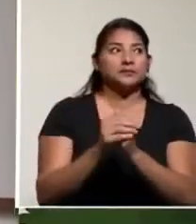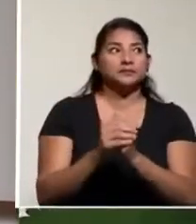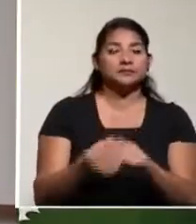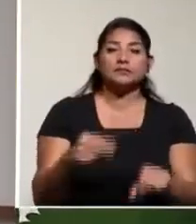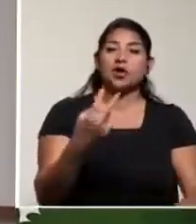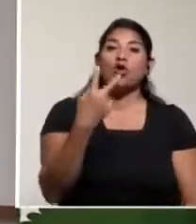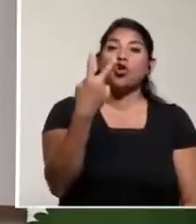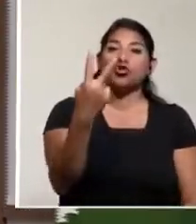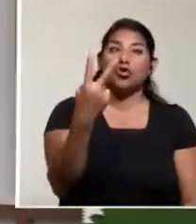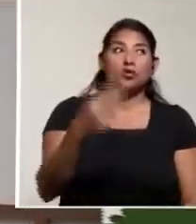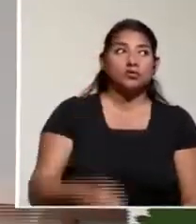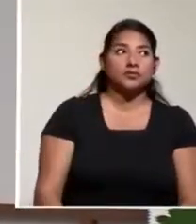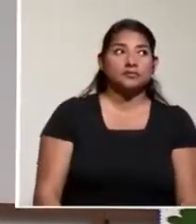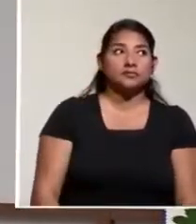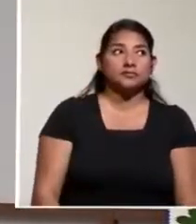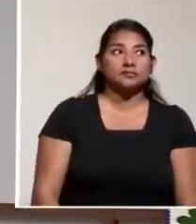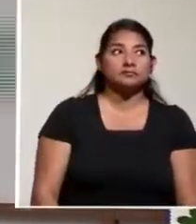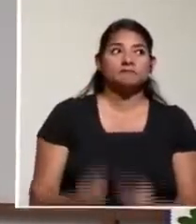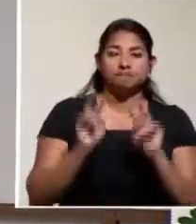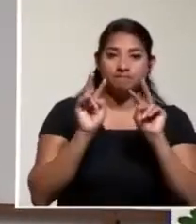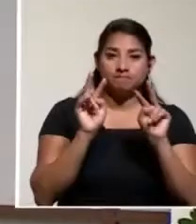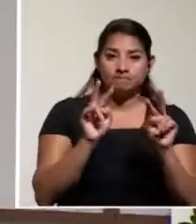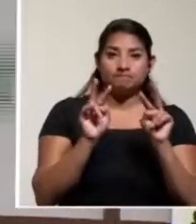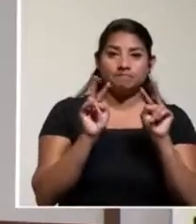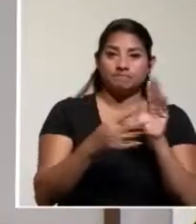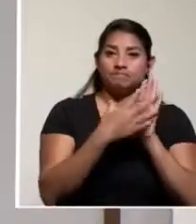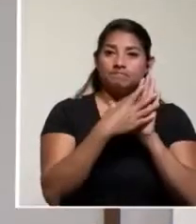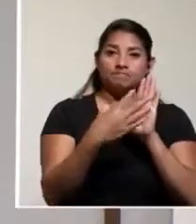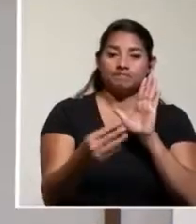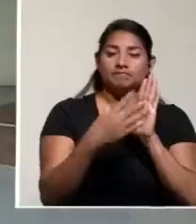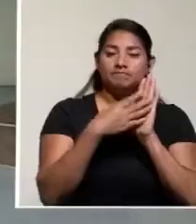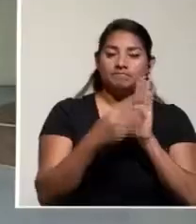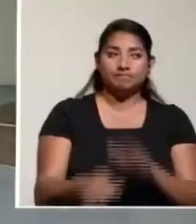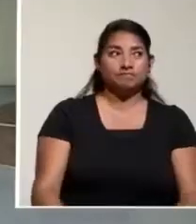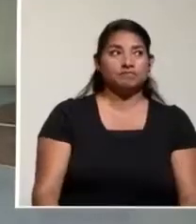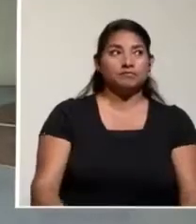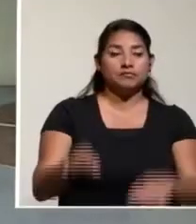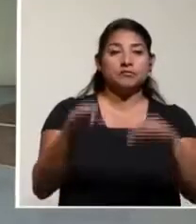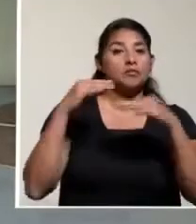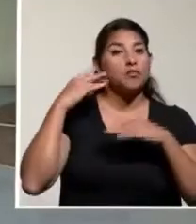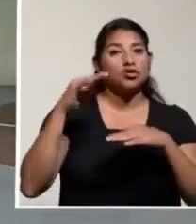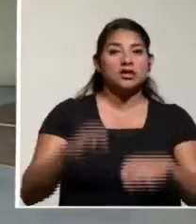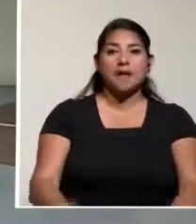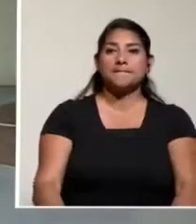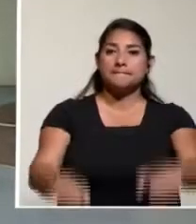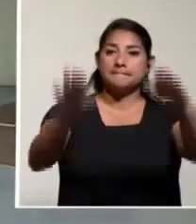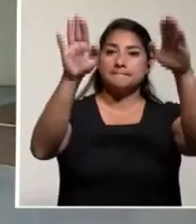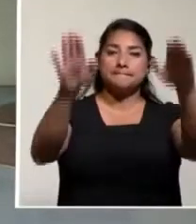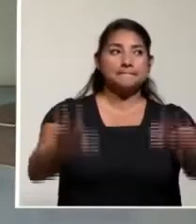dos. Arriba, abajo. Eso, al ritmo.